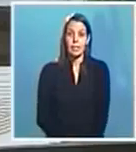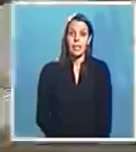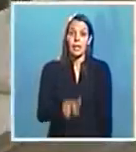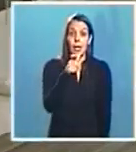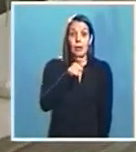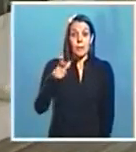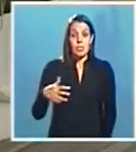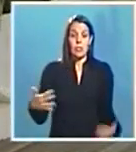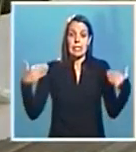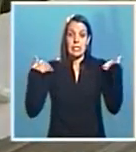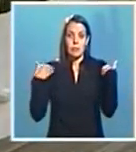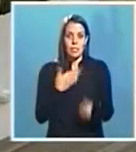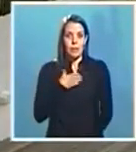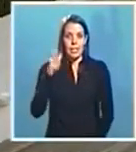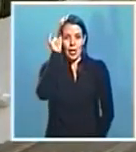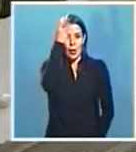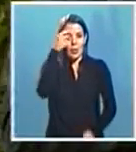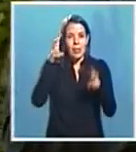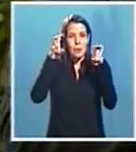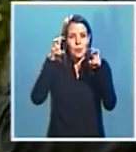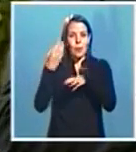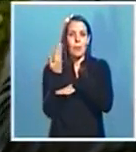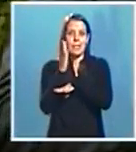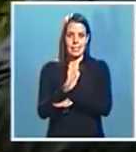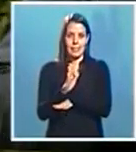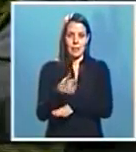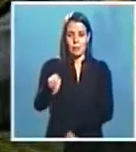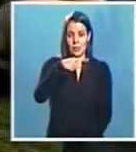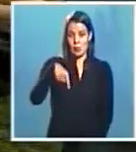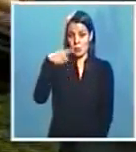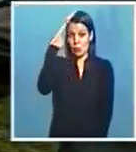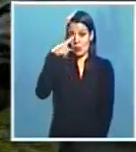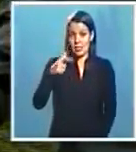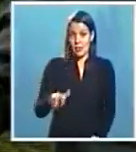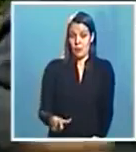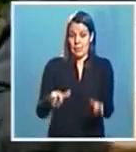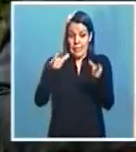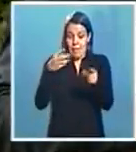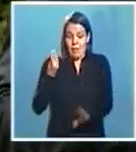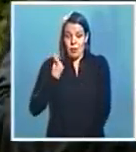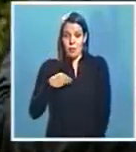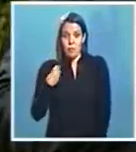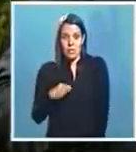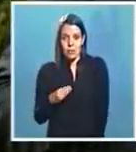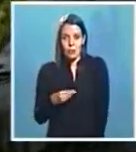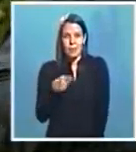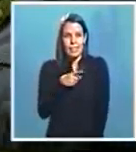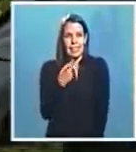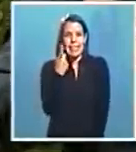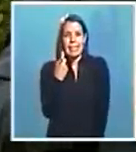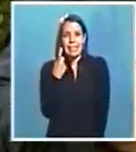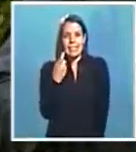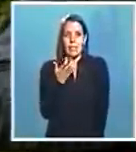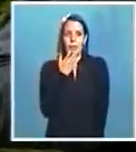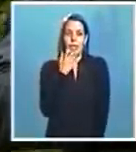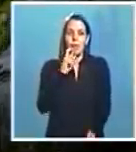redactores do proxecto da Escola Universitaria. Todos sabemos que un edificio destas características, ao longo da vida útil, requiere moitas veces de